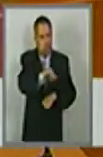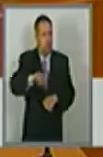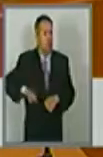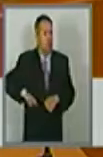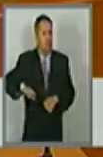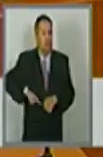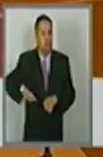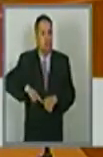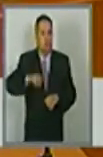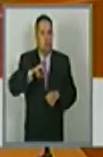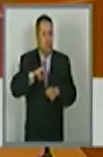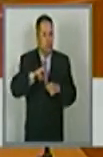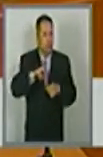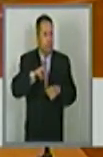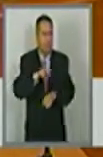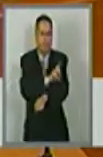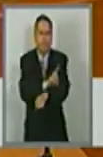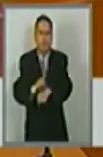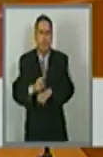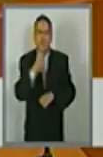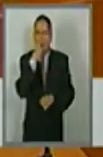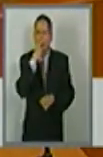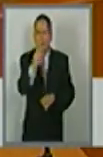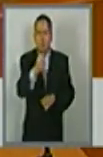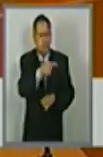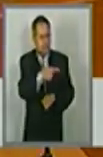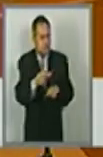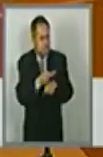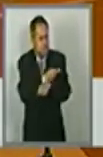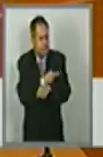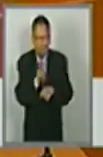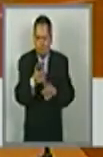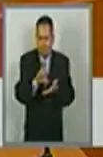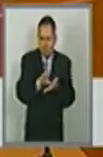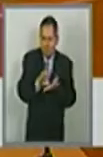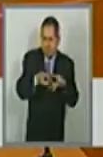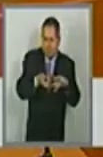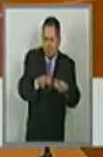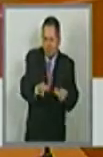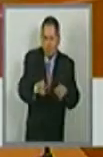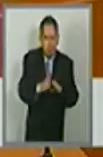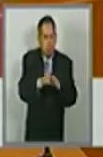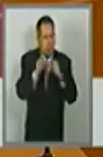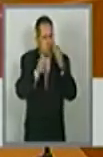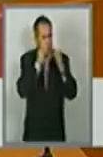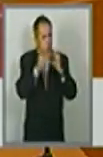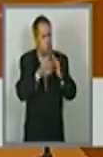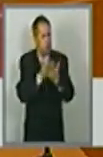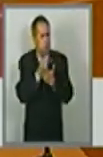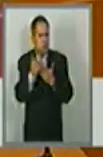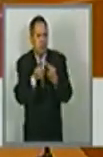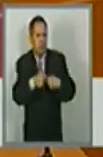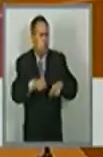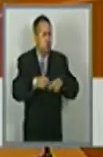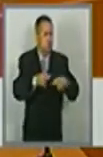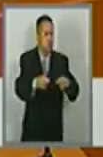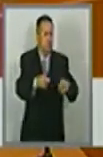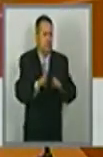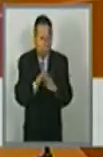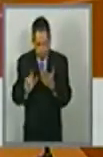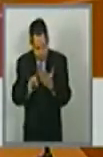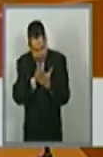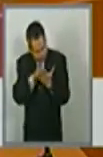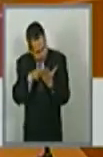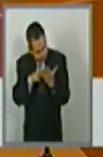gobierno delegacional de Coyoacán la abstención de uso de recursos públicos a través de programas sociales que la misma